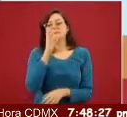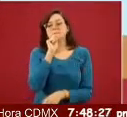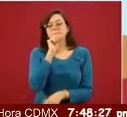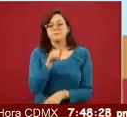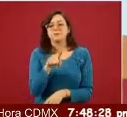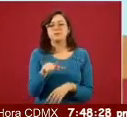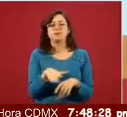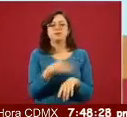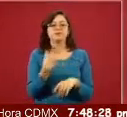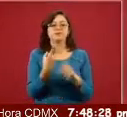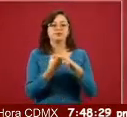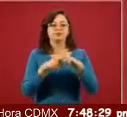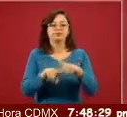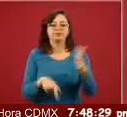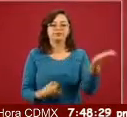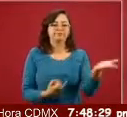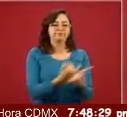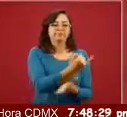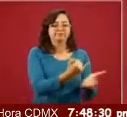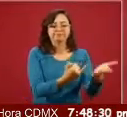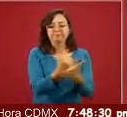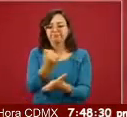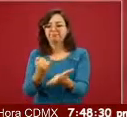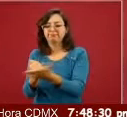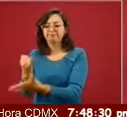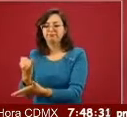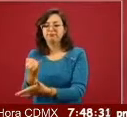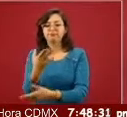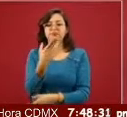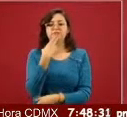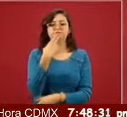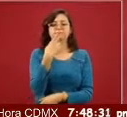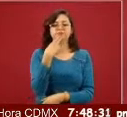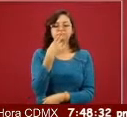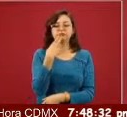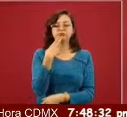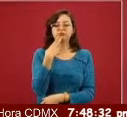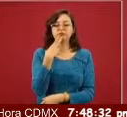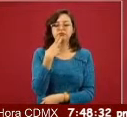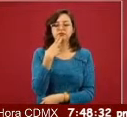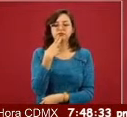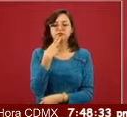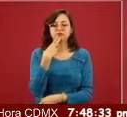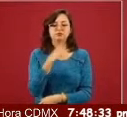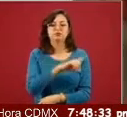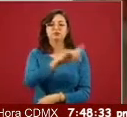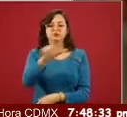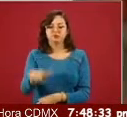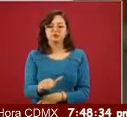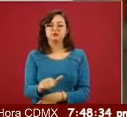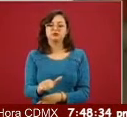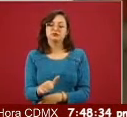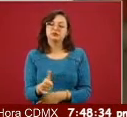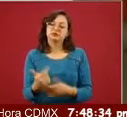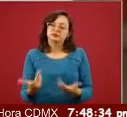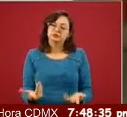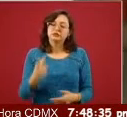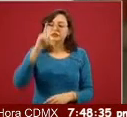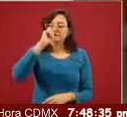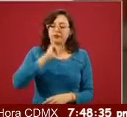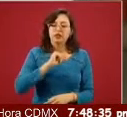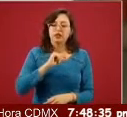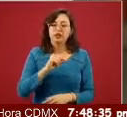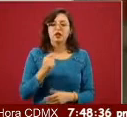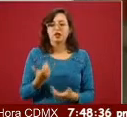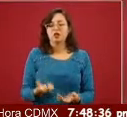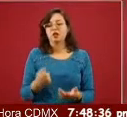porque entonces empiezan a tomar decisiones de uso que después pueden no ser tan sustentadas, como pasó